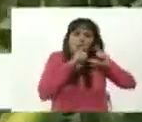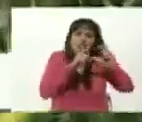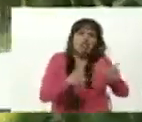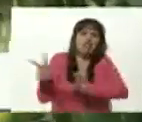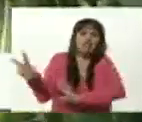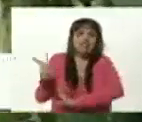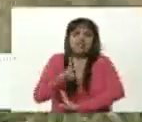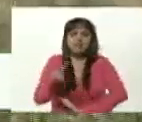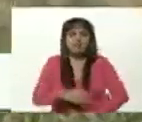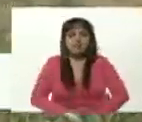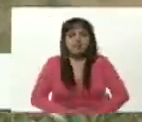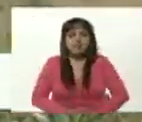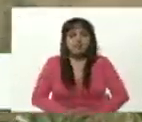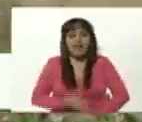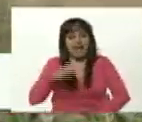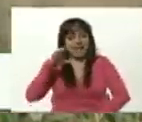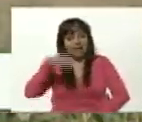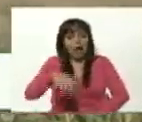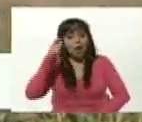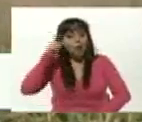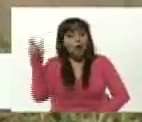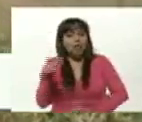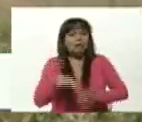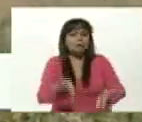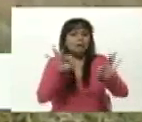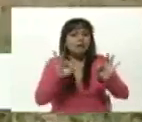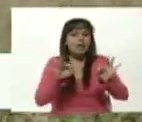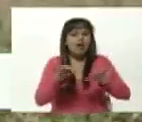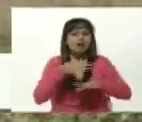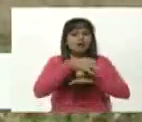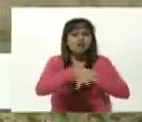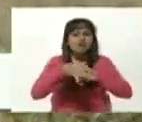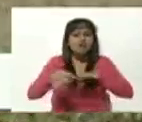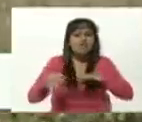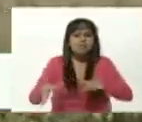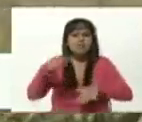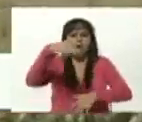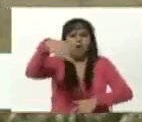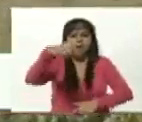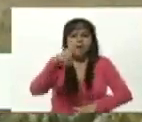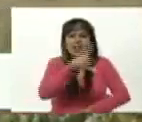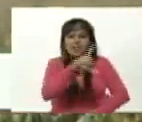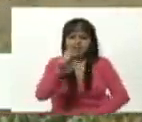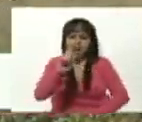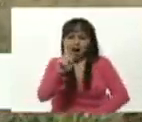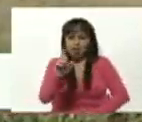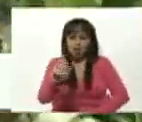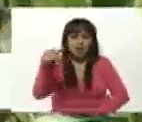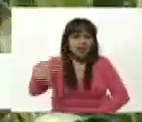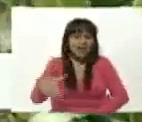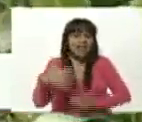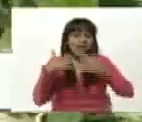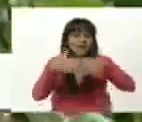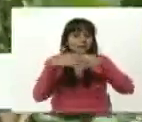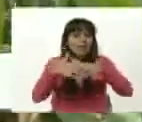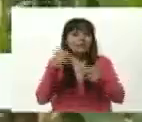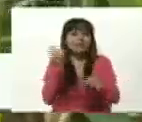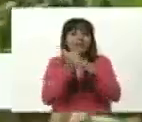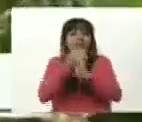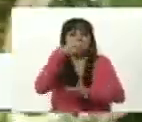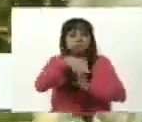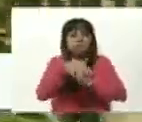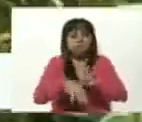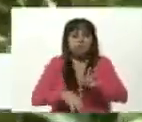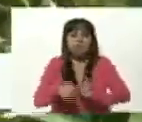Venezuela, estado Guárico, específicamente en el municipio Julián Mellado, en este fundo productivo, en esta unidad productiva, Fundo